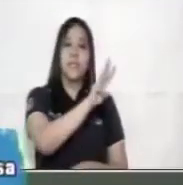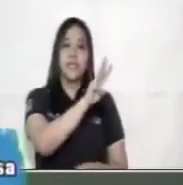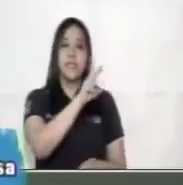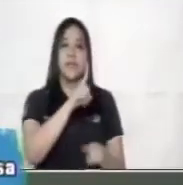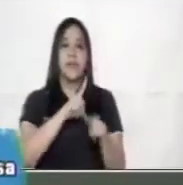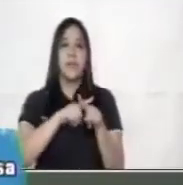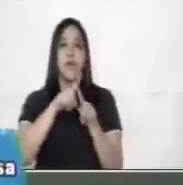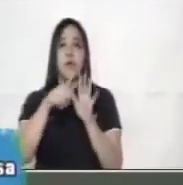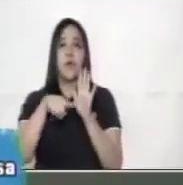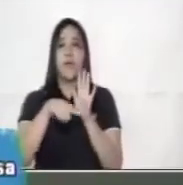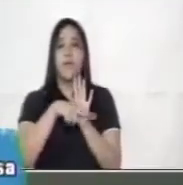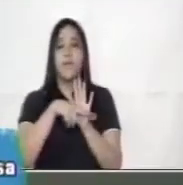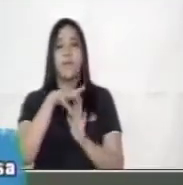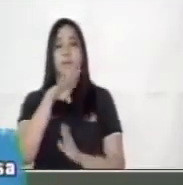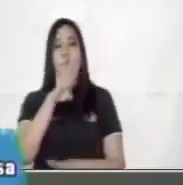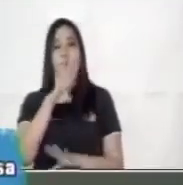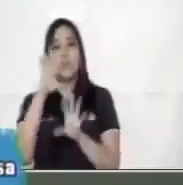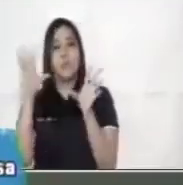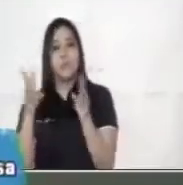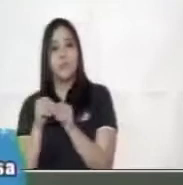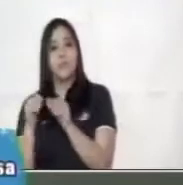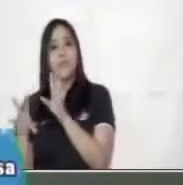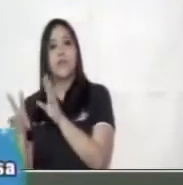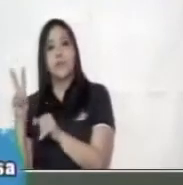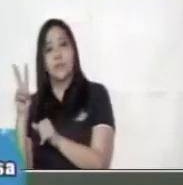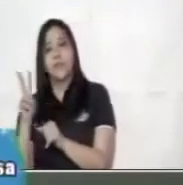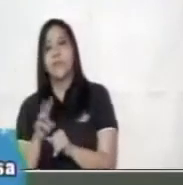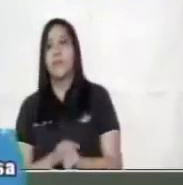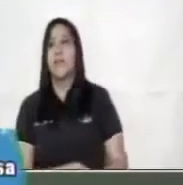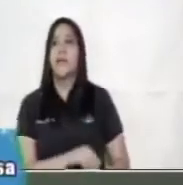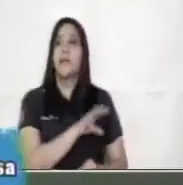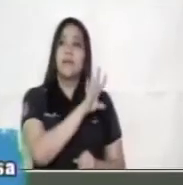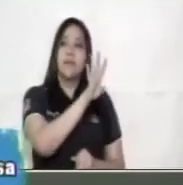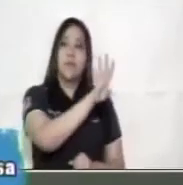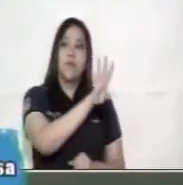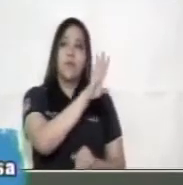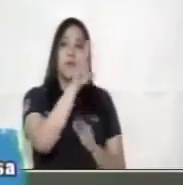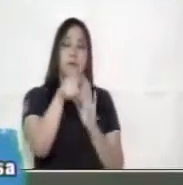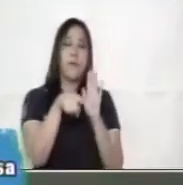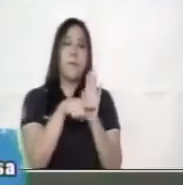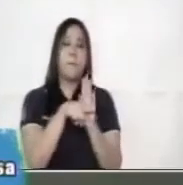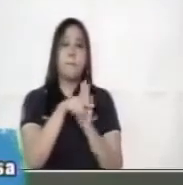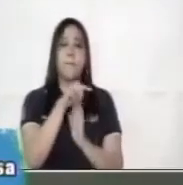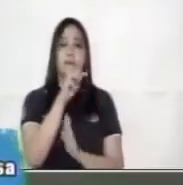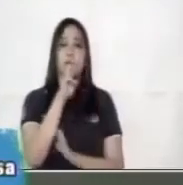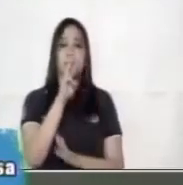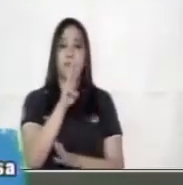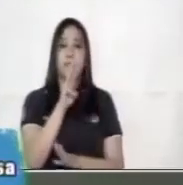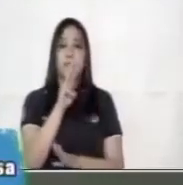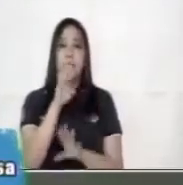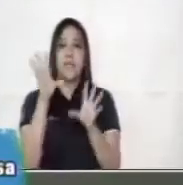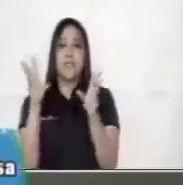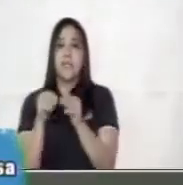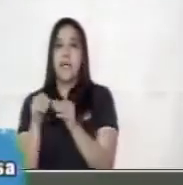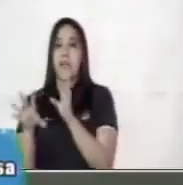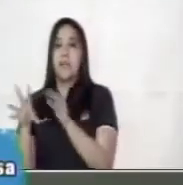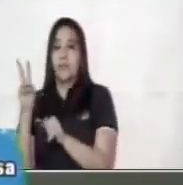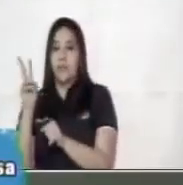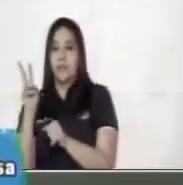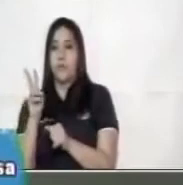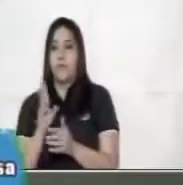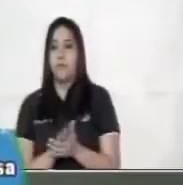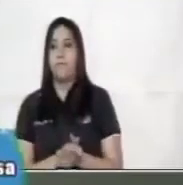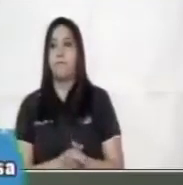4, negativo, me dará menos 12. Y menos 3 por 4 me da 12.